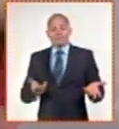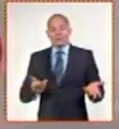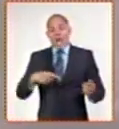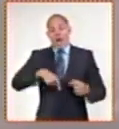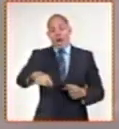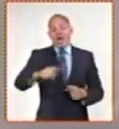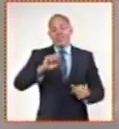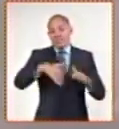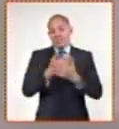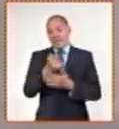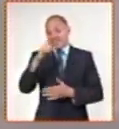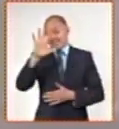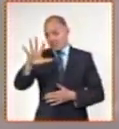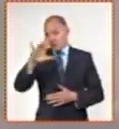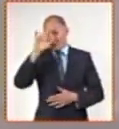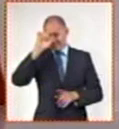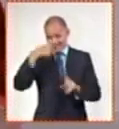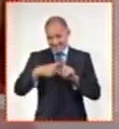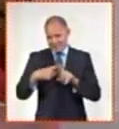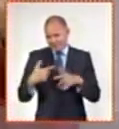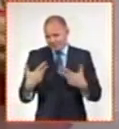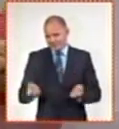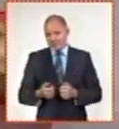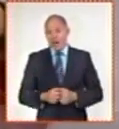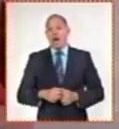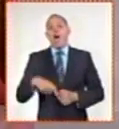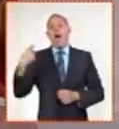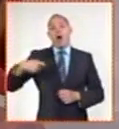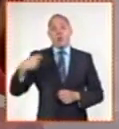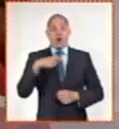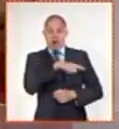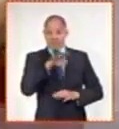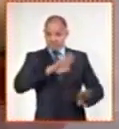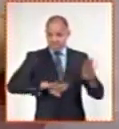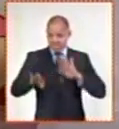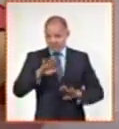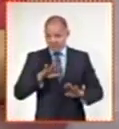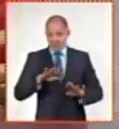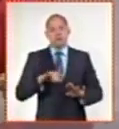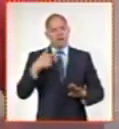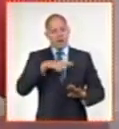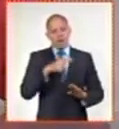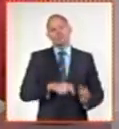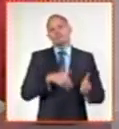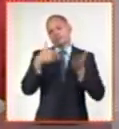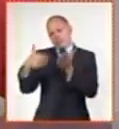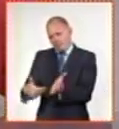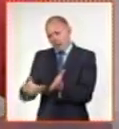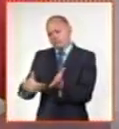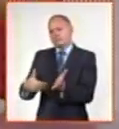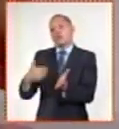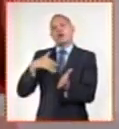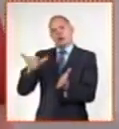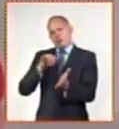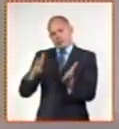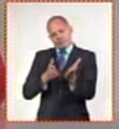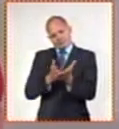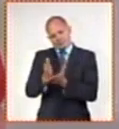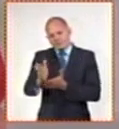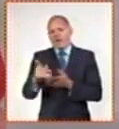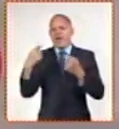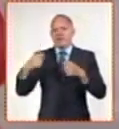de la defensa, bueno, presente la misma. Después tienen que hacer un recorrido similar el resto, que son 13